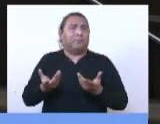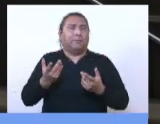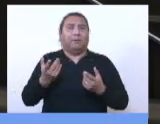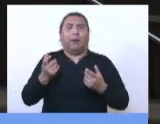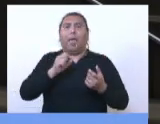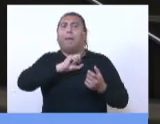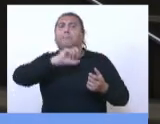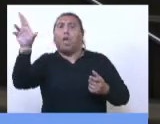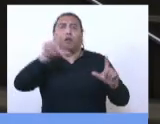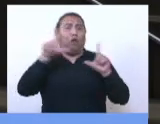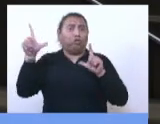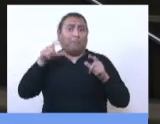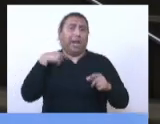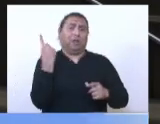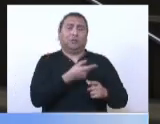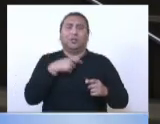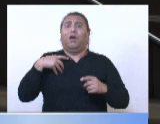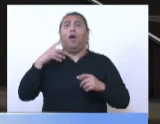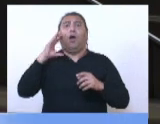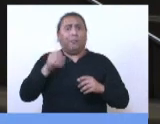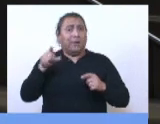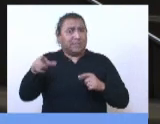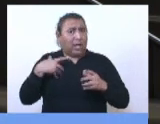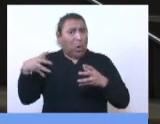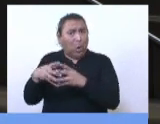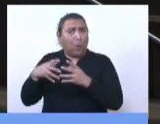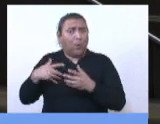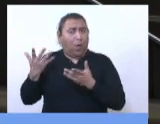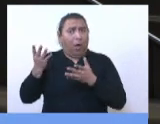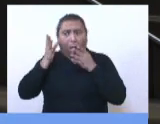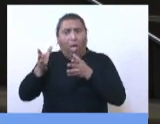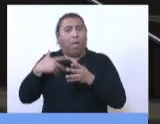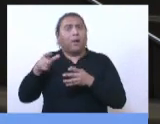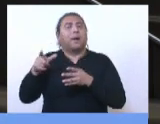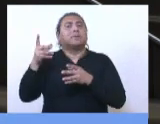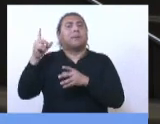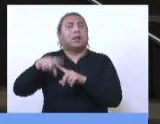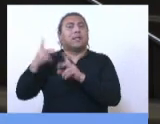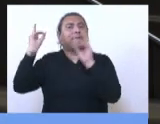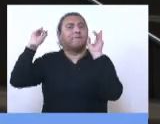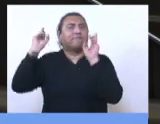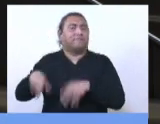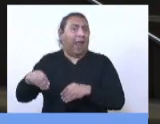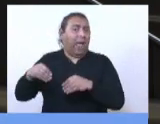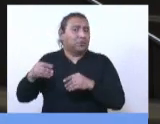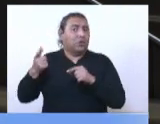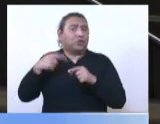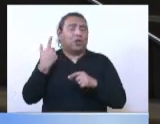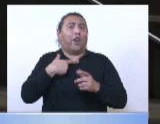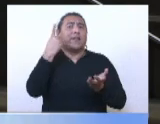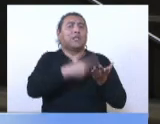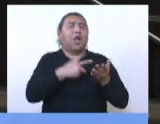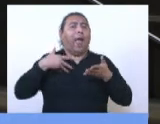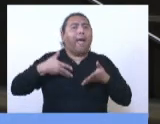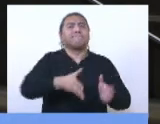nosotros pero por supuesto que ese grupo apostó a esa política que fracasó y nosotros estamos decidido a cambiar el rumbo económico